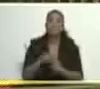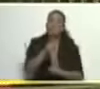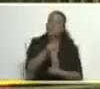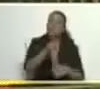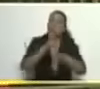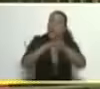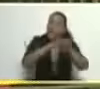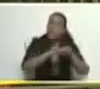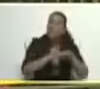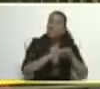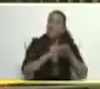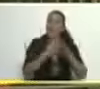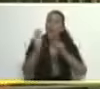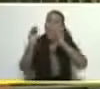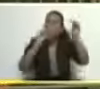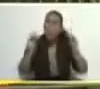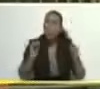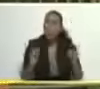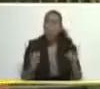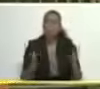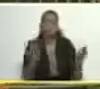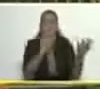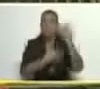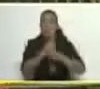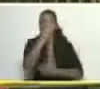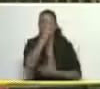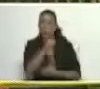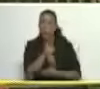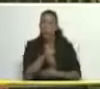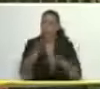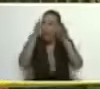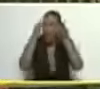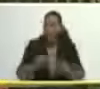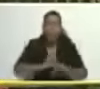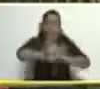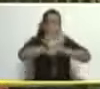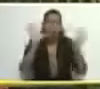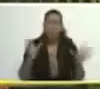decirles a todos y al resto del mundo sin ninguna contradicción